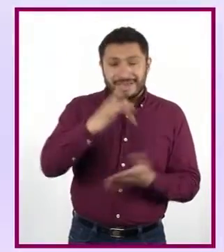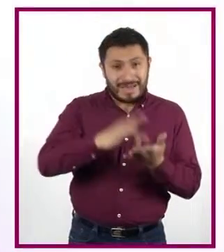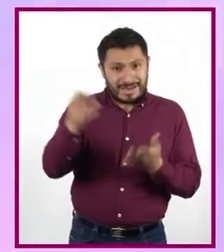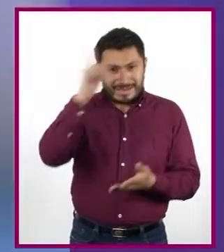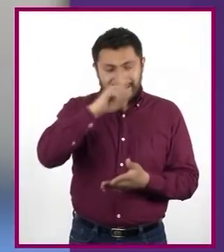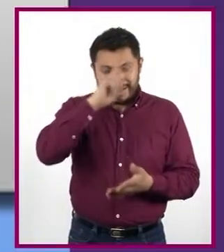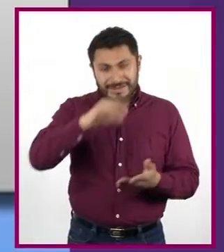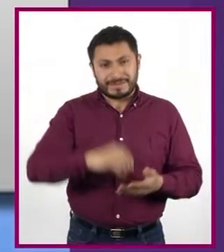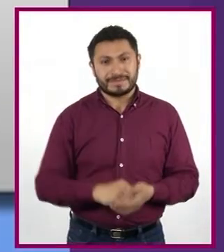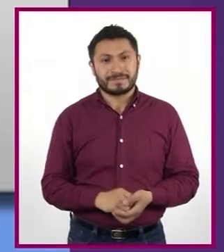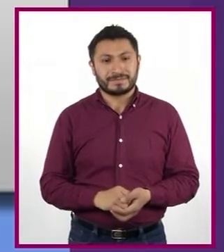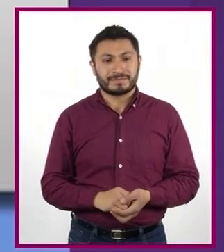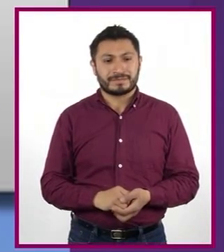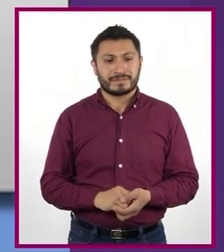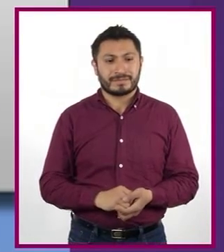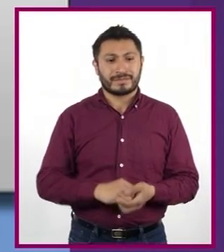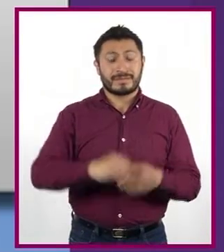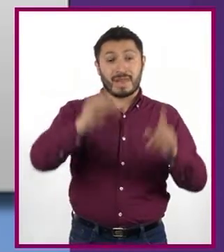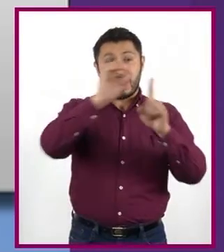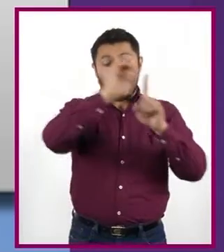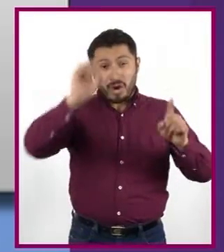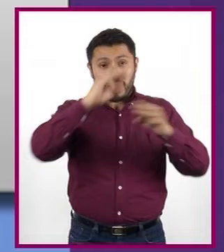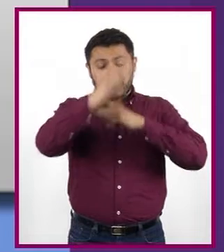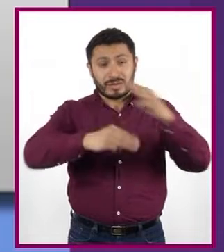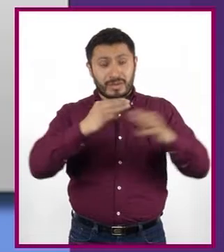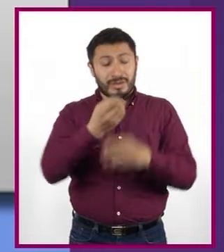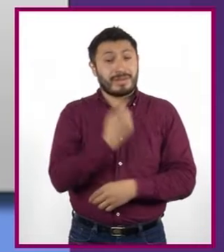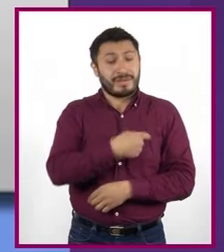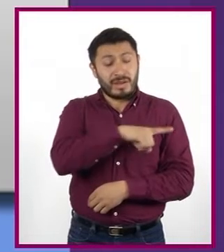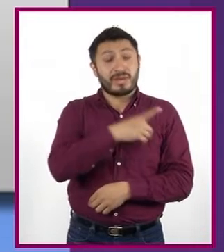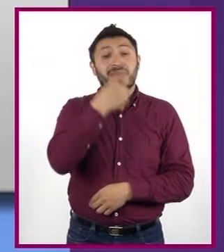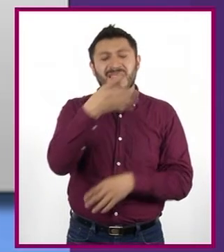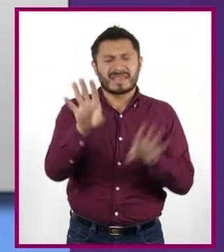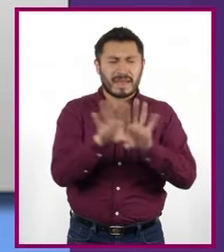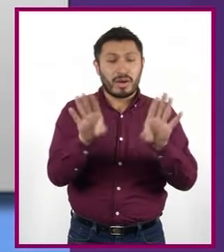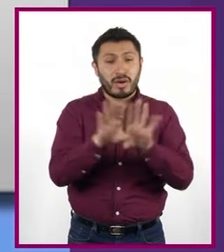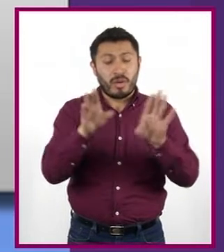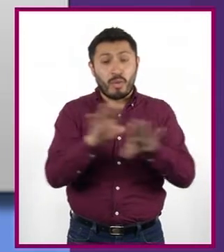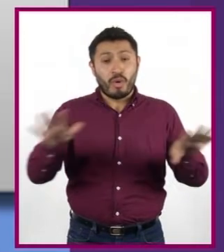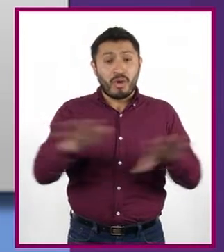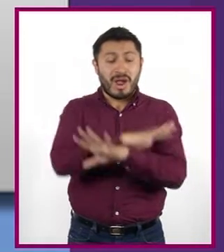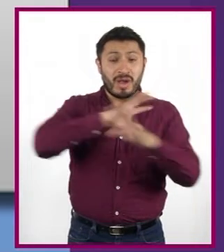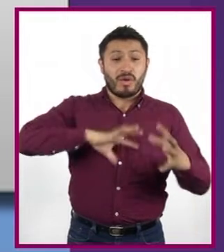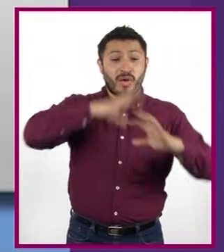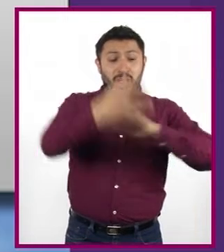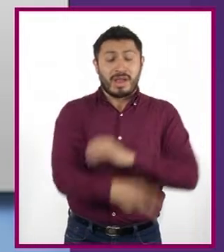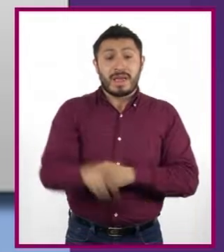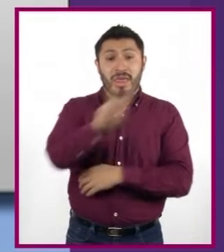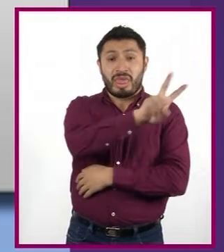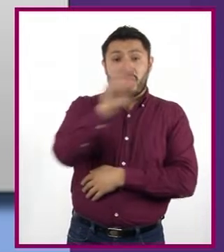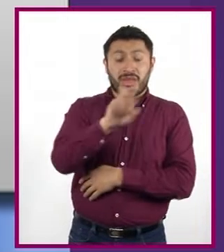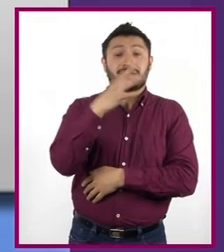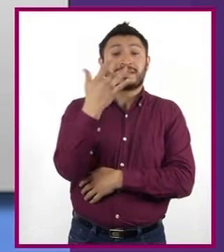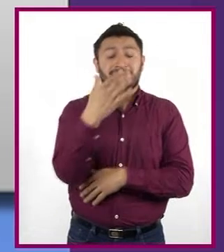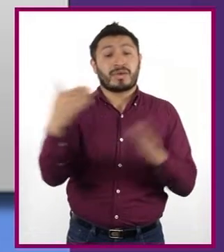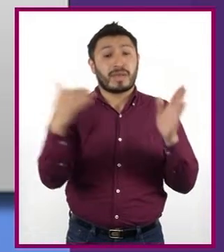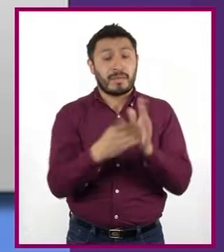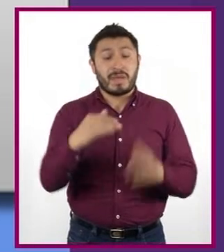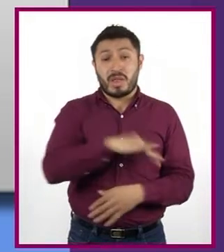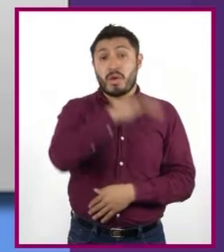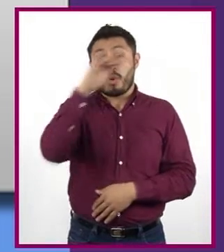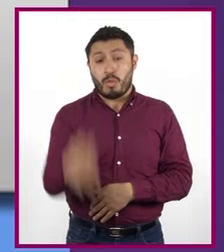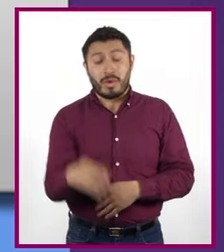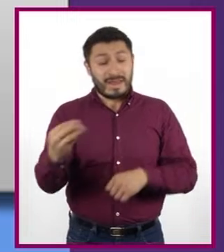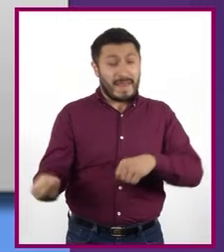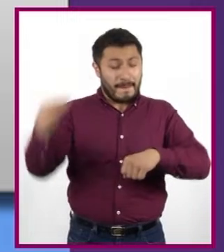recomendaciones. La Organización Mundial de la Salud estima que el cambio climático causará 250,000 muertes